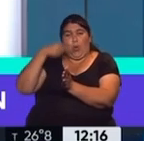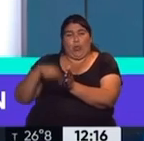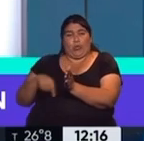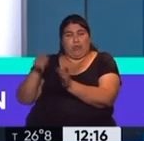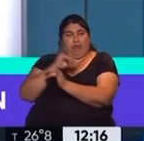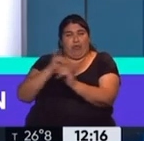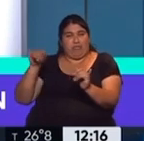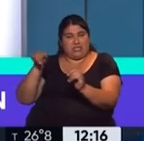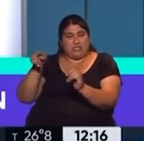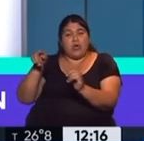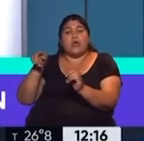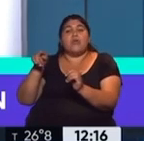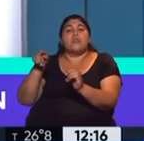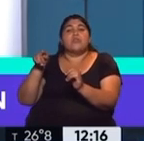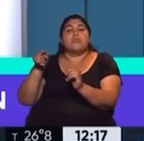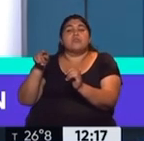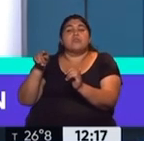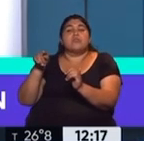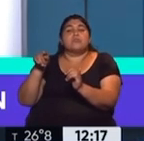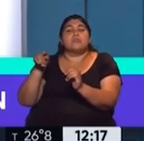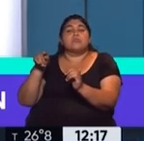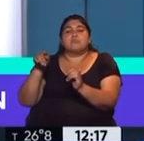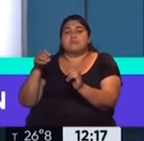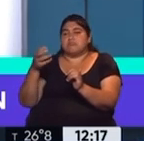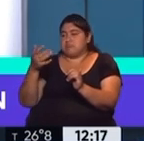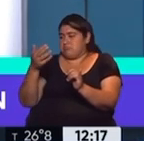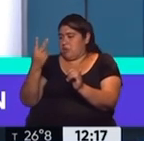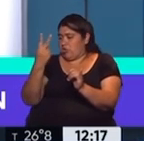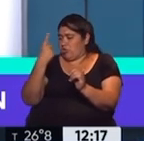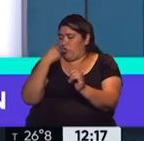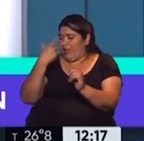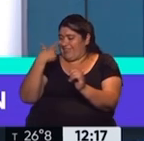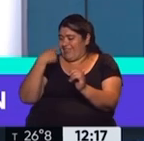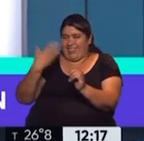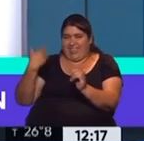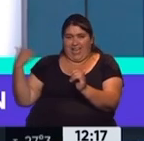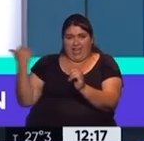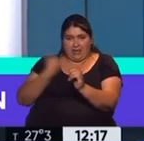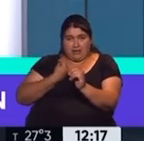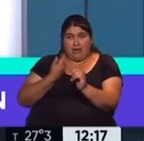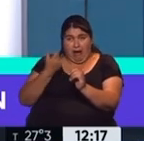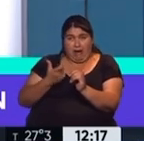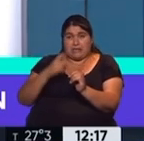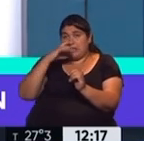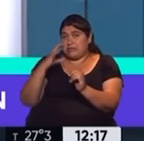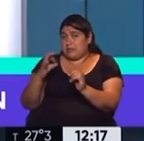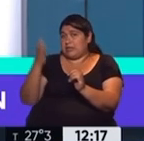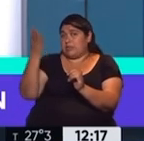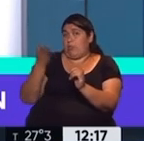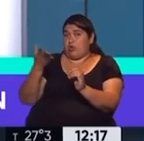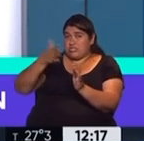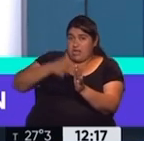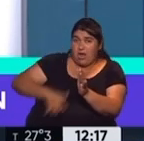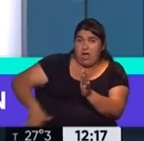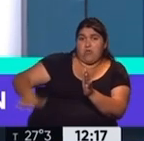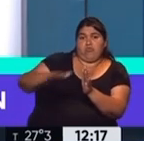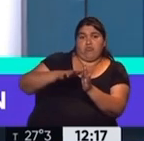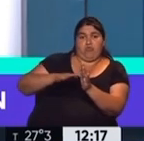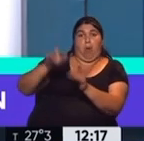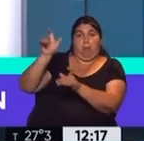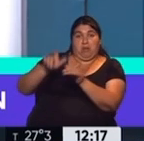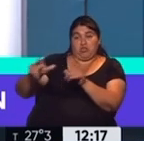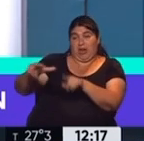tengo desde hace 72 horas que el el 70 por ciento de la gente